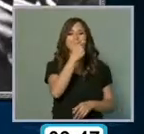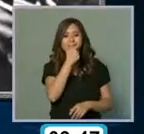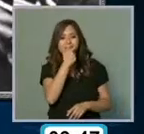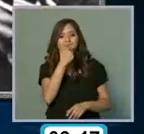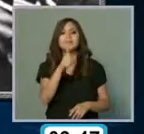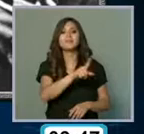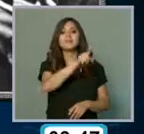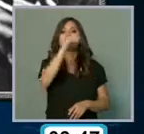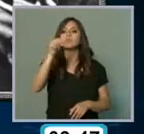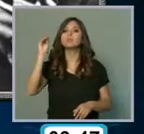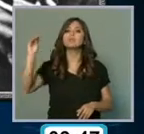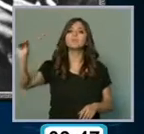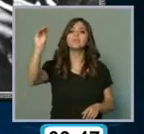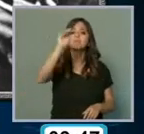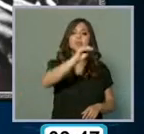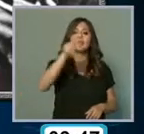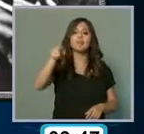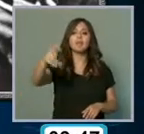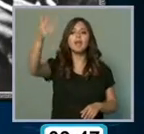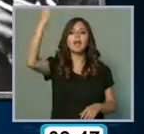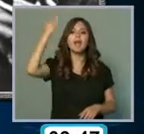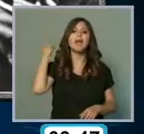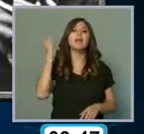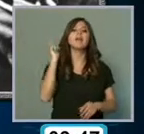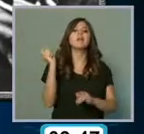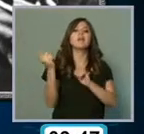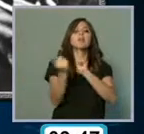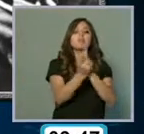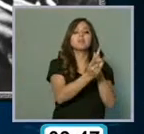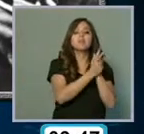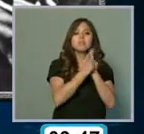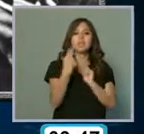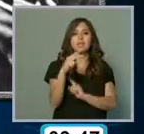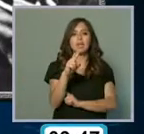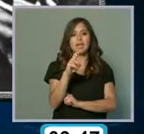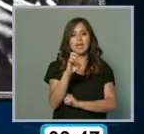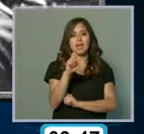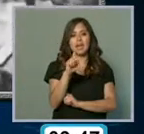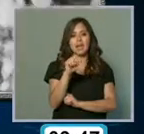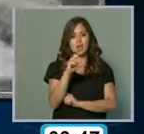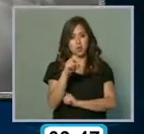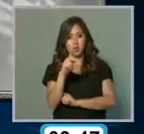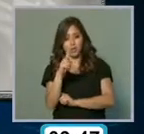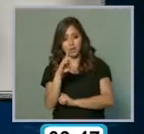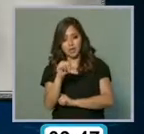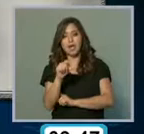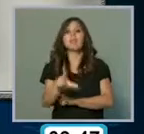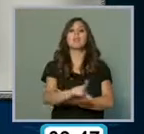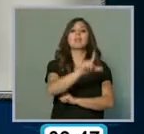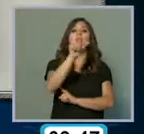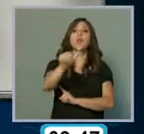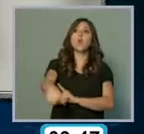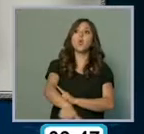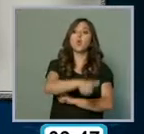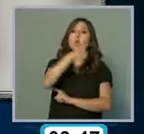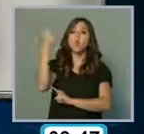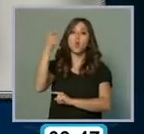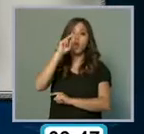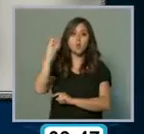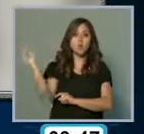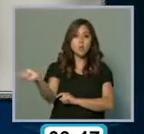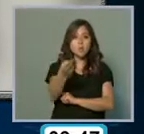repartiendo por todos Ella hacía lados. relaciones públicas. Exactamente. Qué padre. Y entonces iban soltando en otras universidades los folletos, hasta que